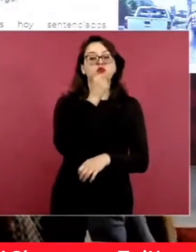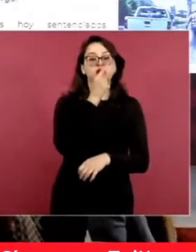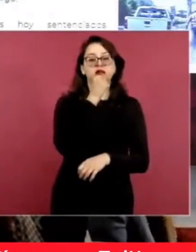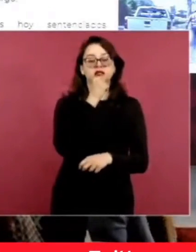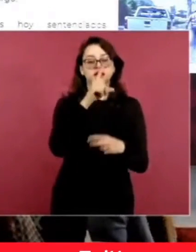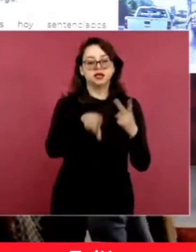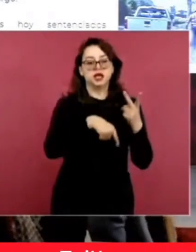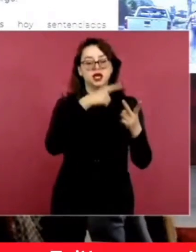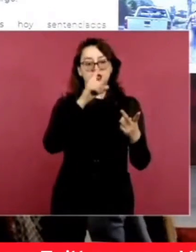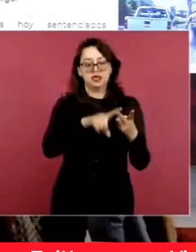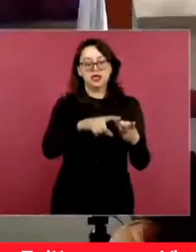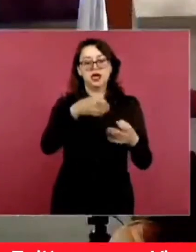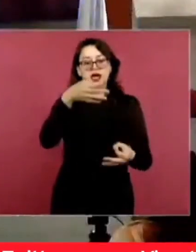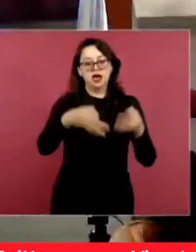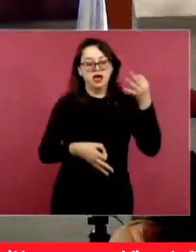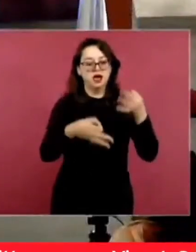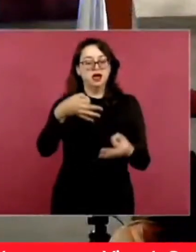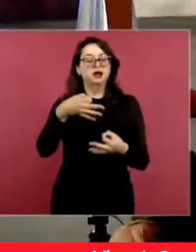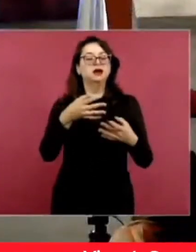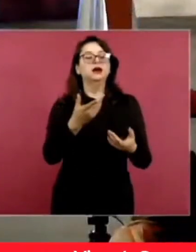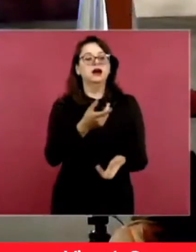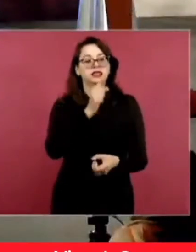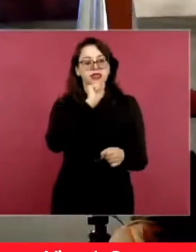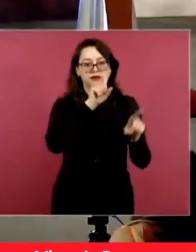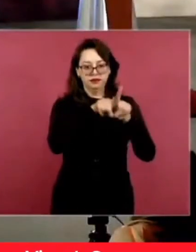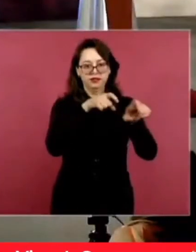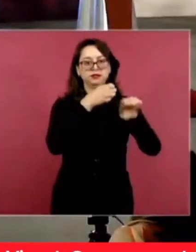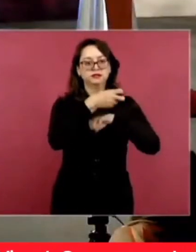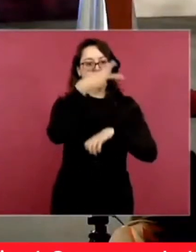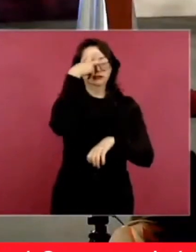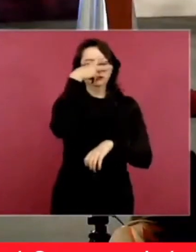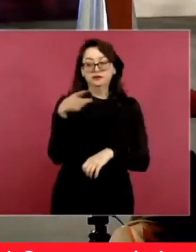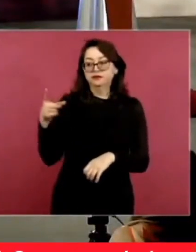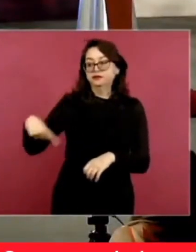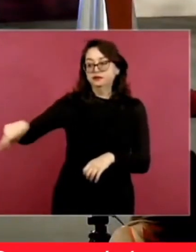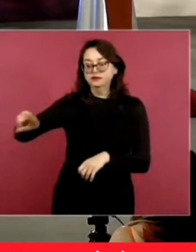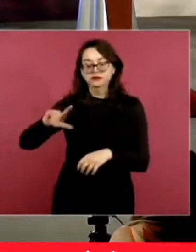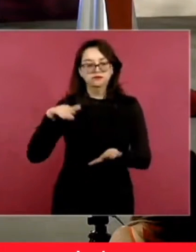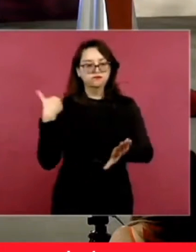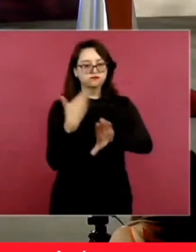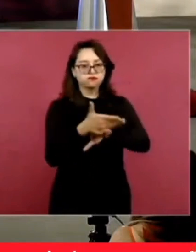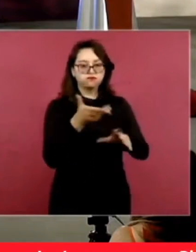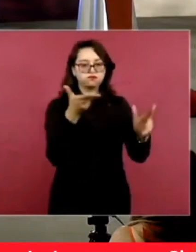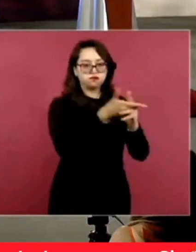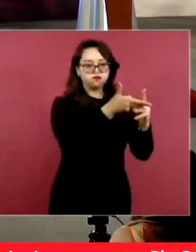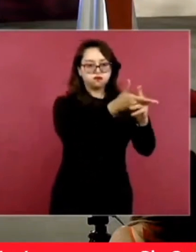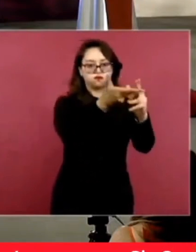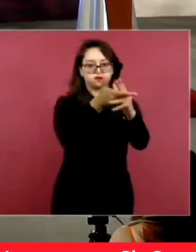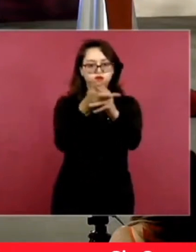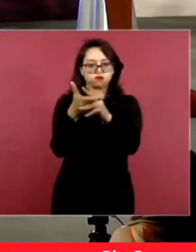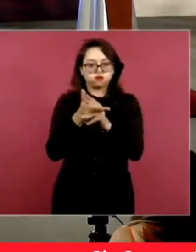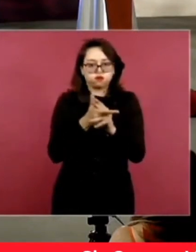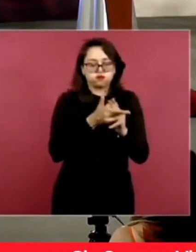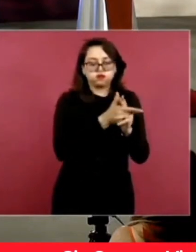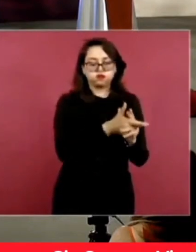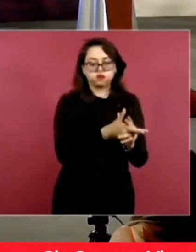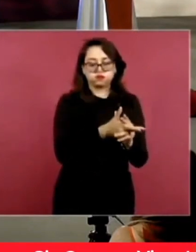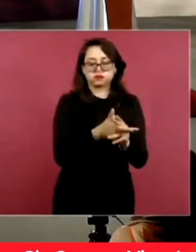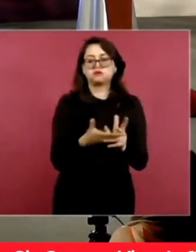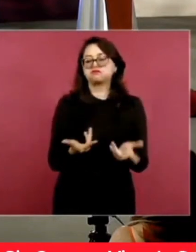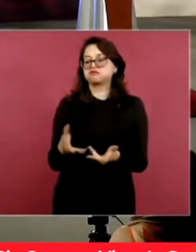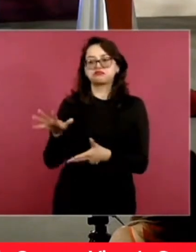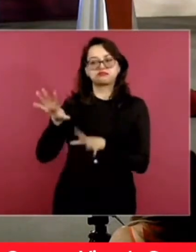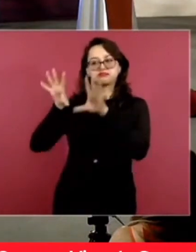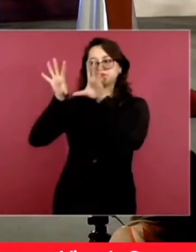la Fiscalía de ese estado, esto en Coatepec de Harinas, Estado de México, el 18 de marzo del 21. De acuerdo